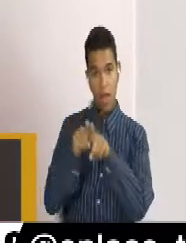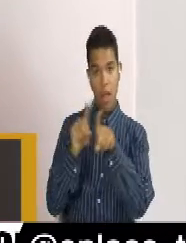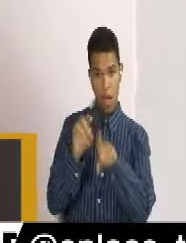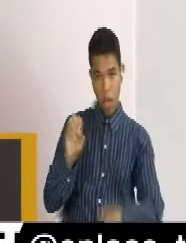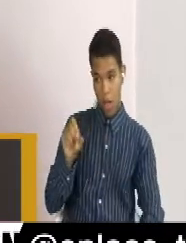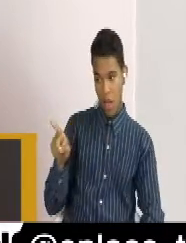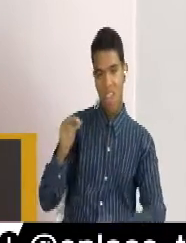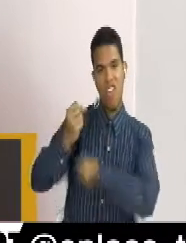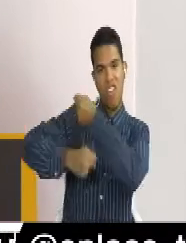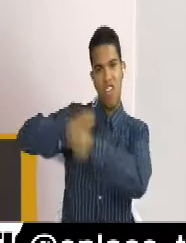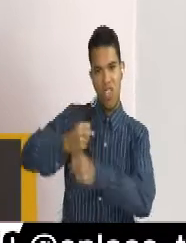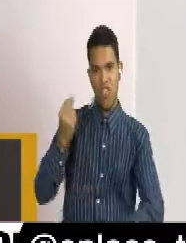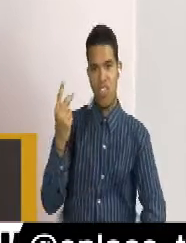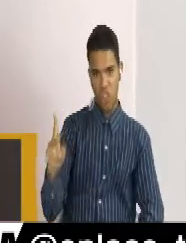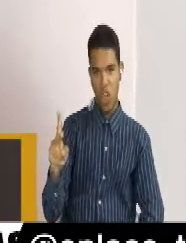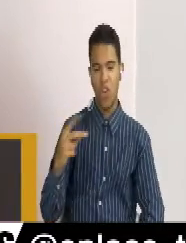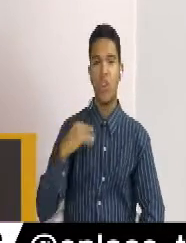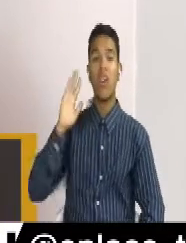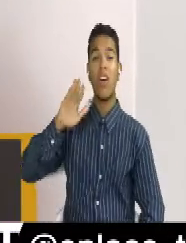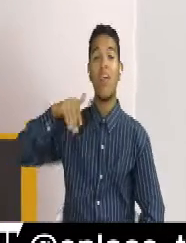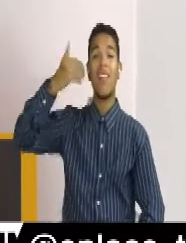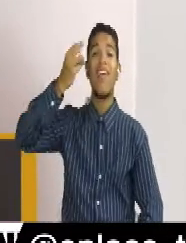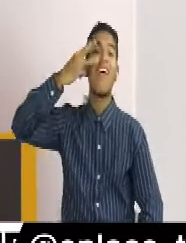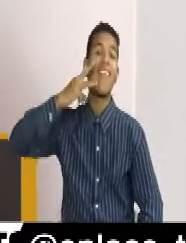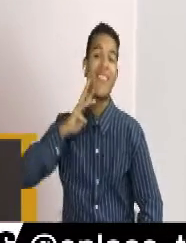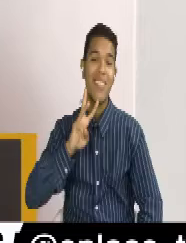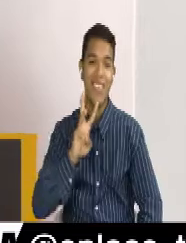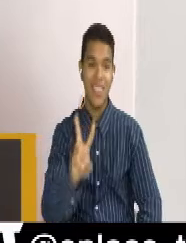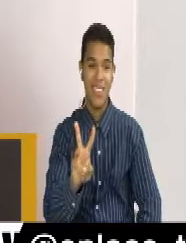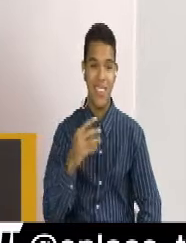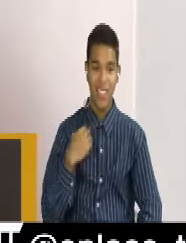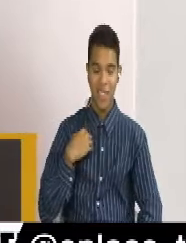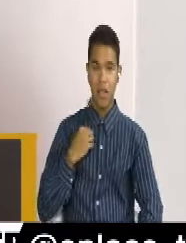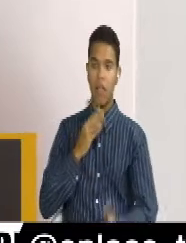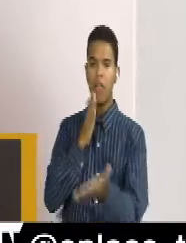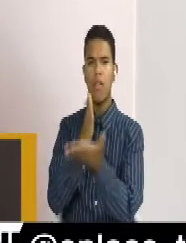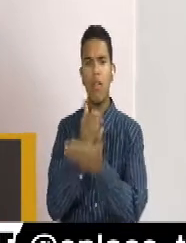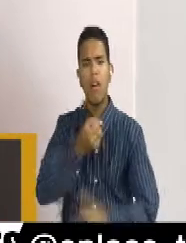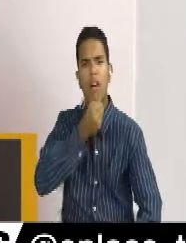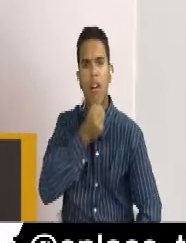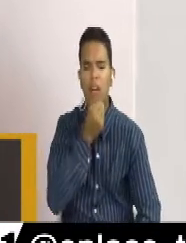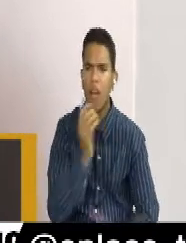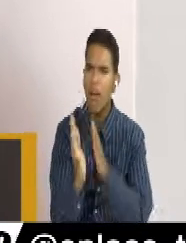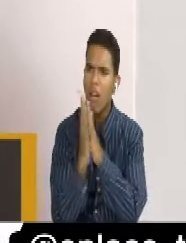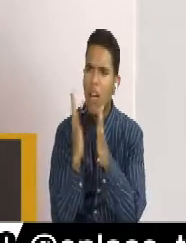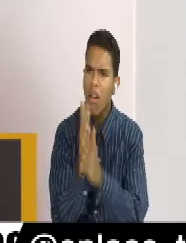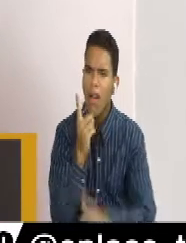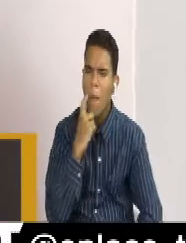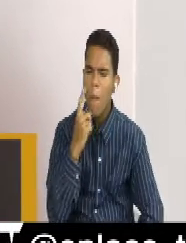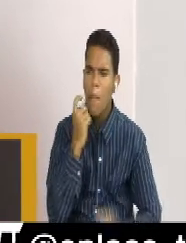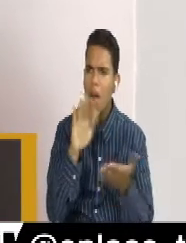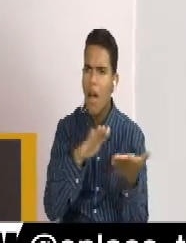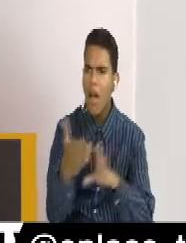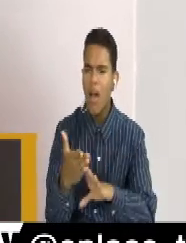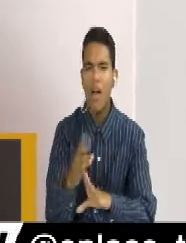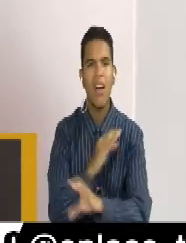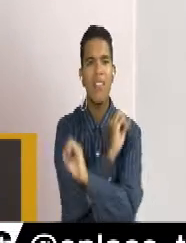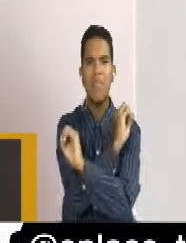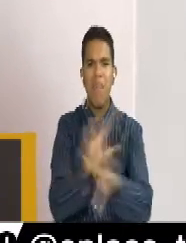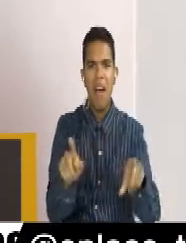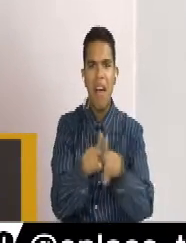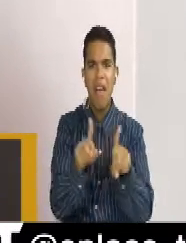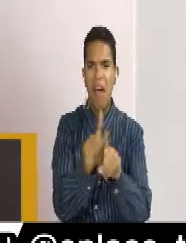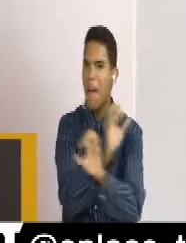Y nosotros, en los 3 días, nosotros lo fuimos y supimos las noticias los 3 días. Pero de ahí no supimos más y